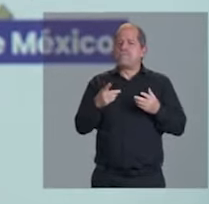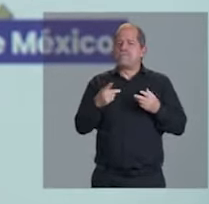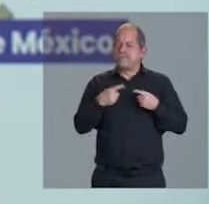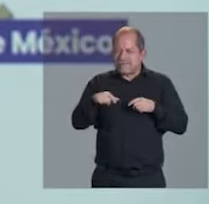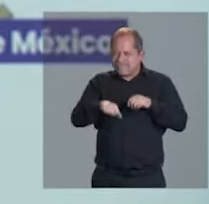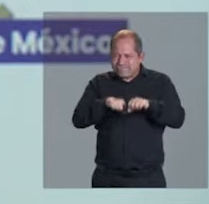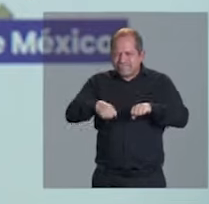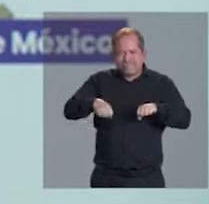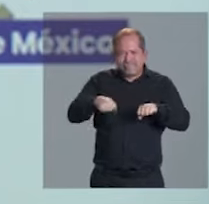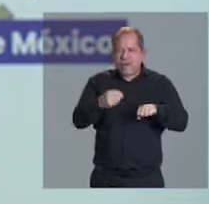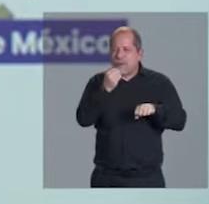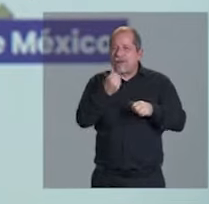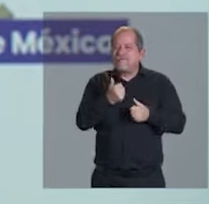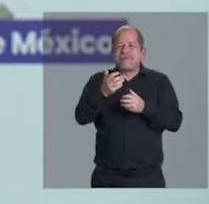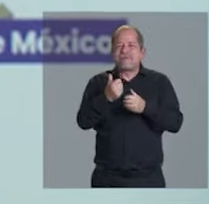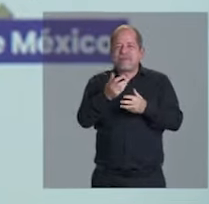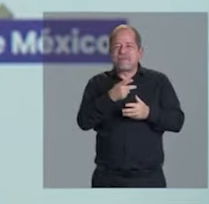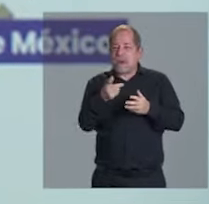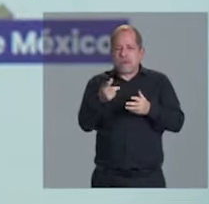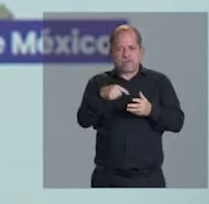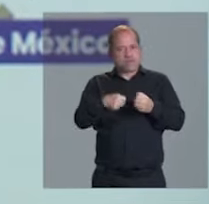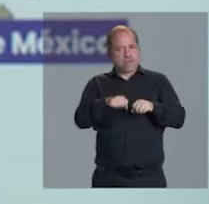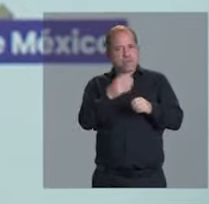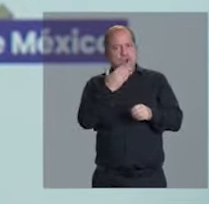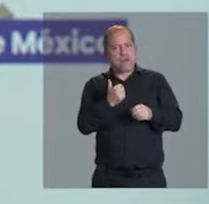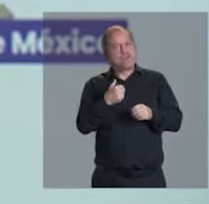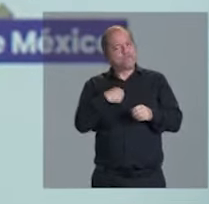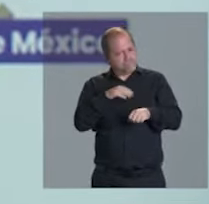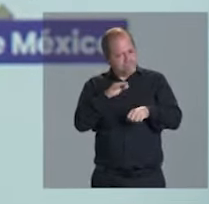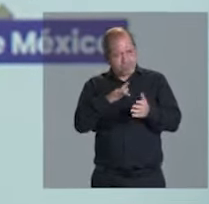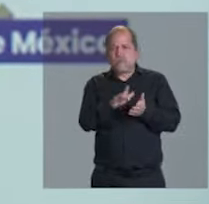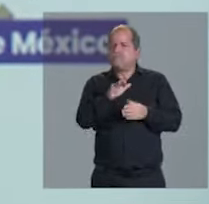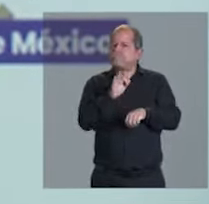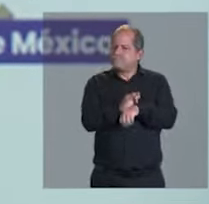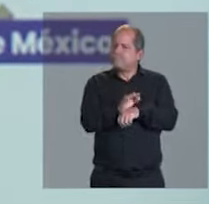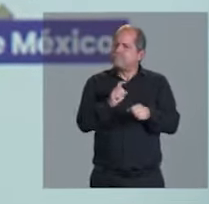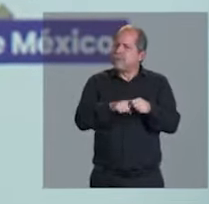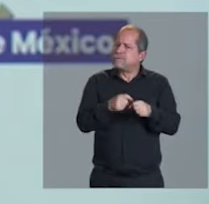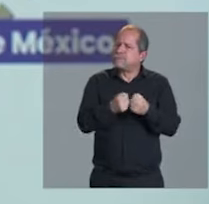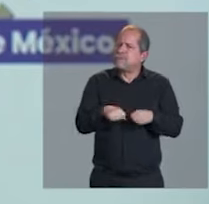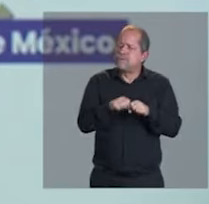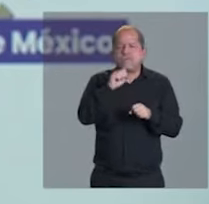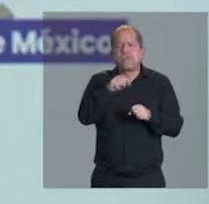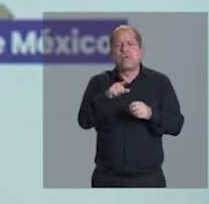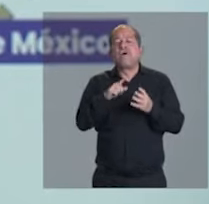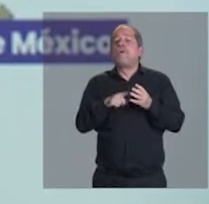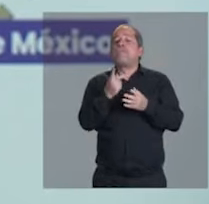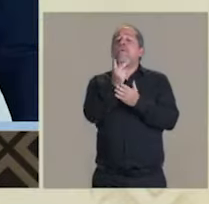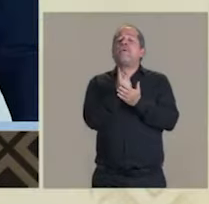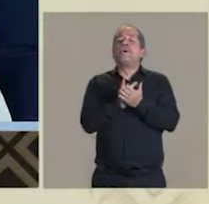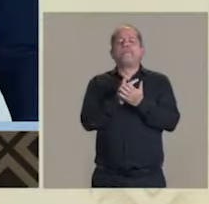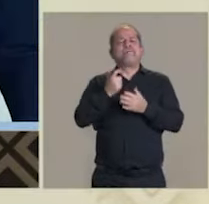vamos a dar un reconocimiento nuevamente a los programas sociales. Es decir, todos los programas sociales,